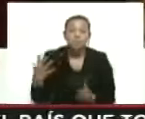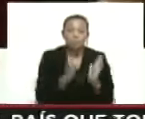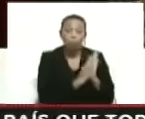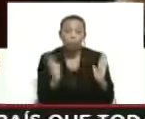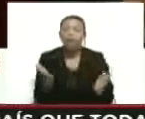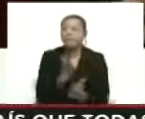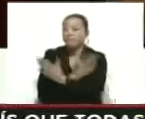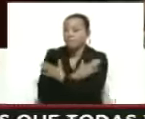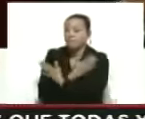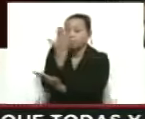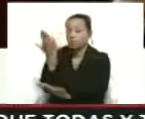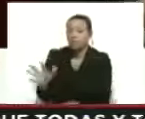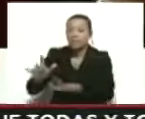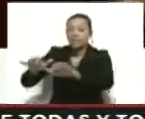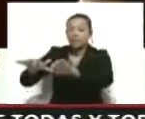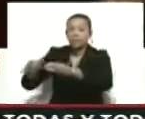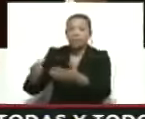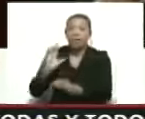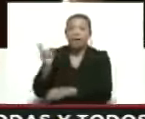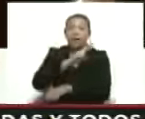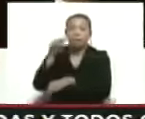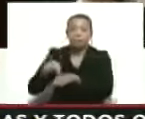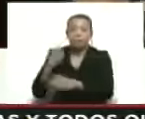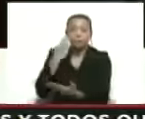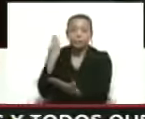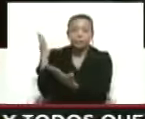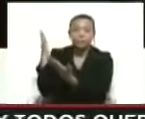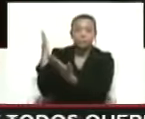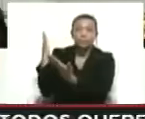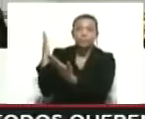2024-2025. Felicitaciones, secretaria.